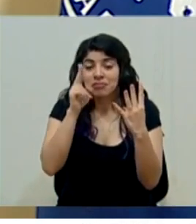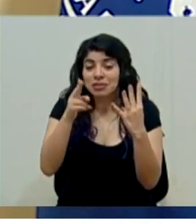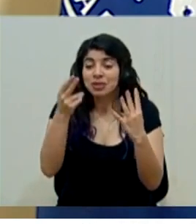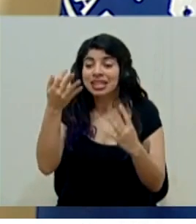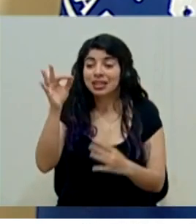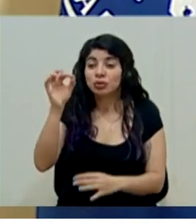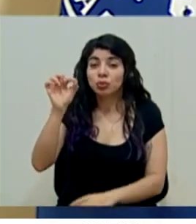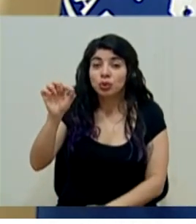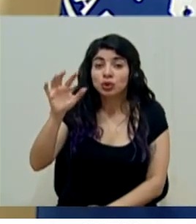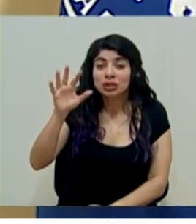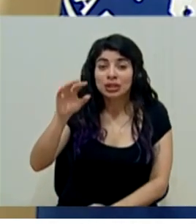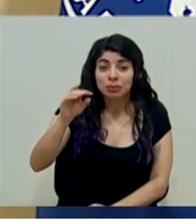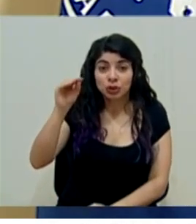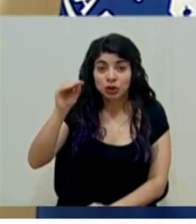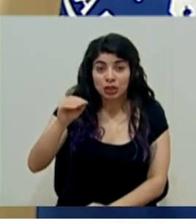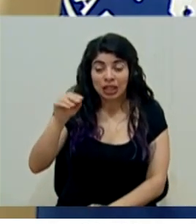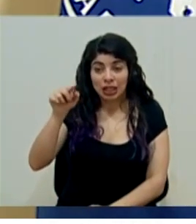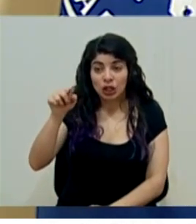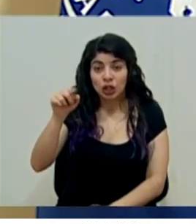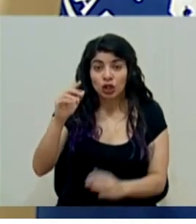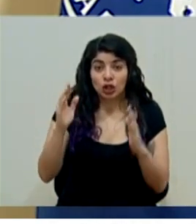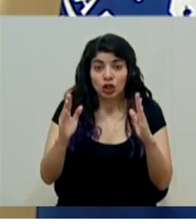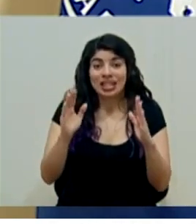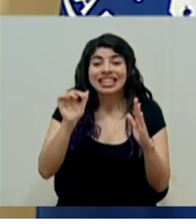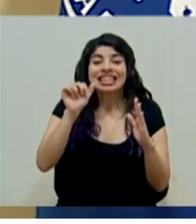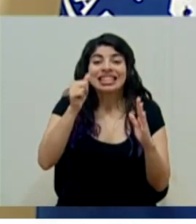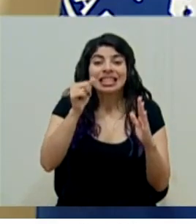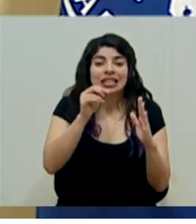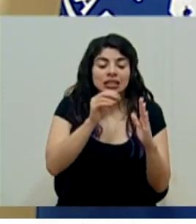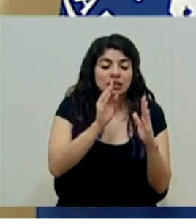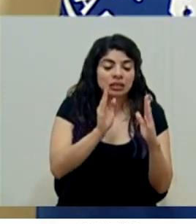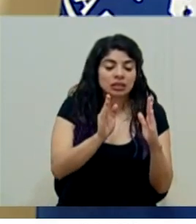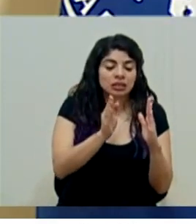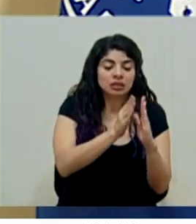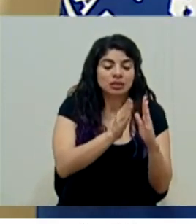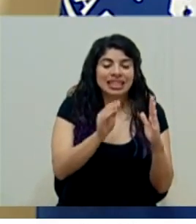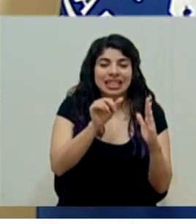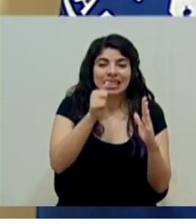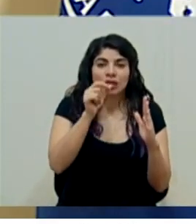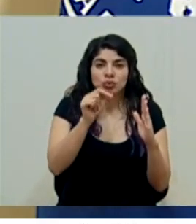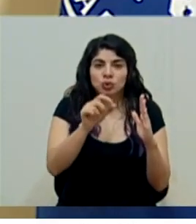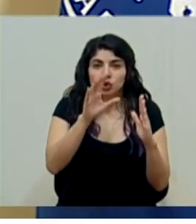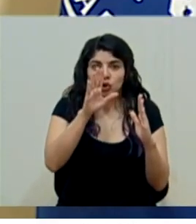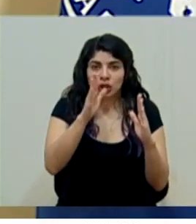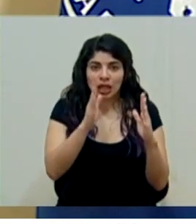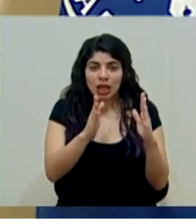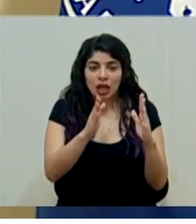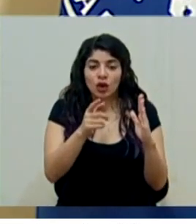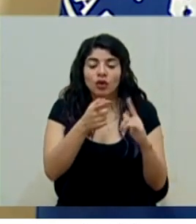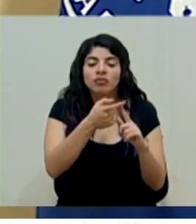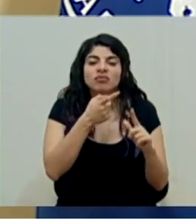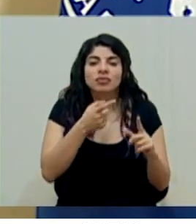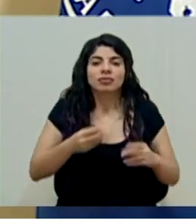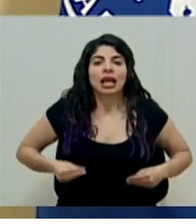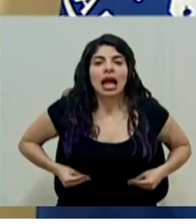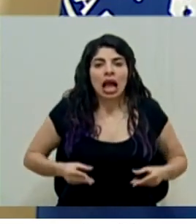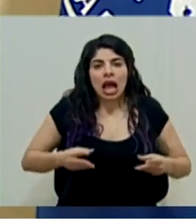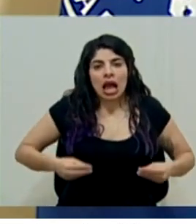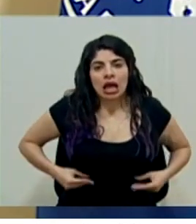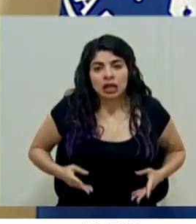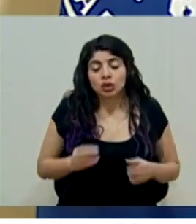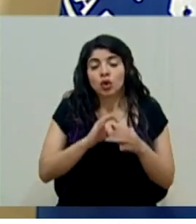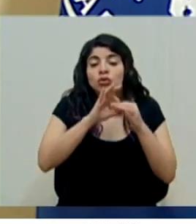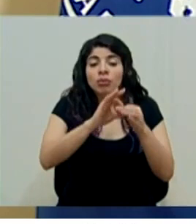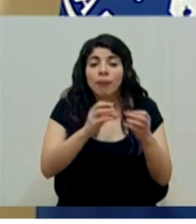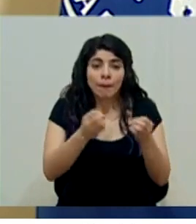19.5, aproximadamente 10.5 vienen de medidas de gasto o vinculadas